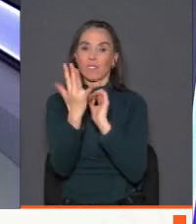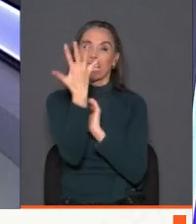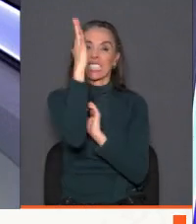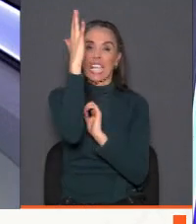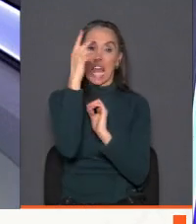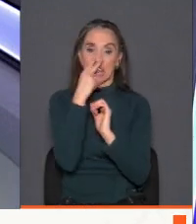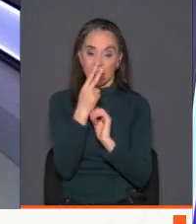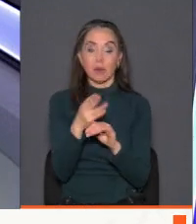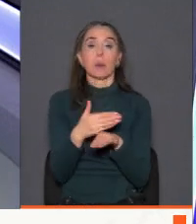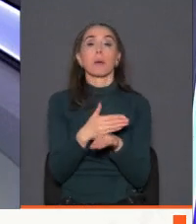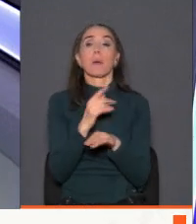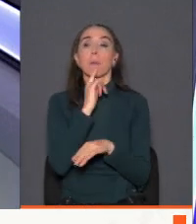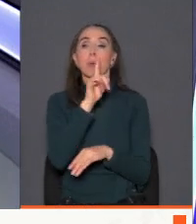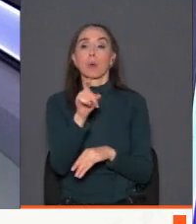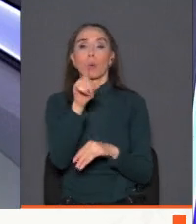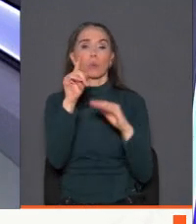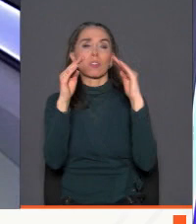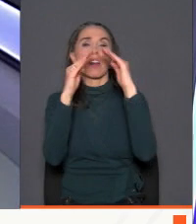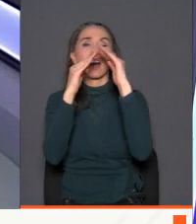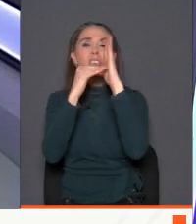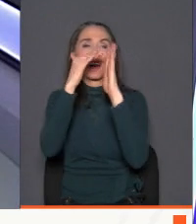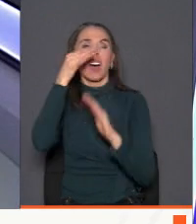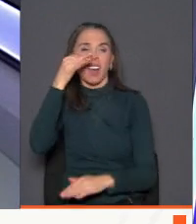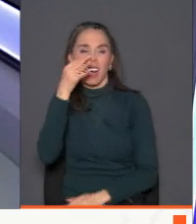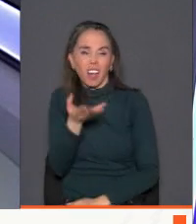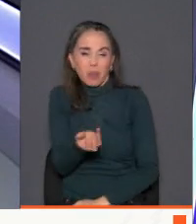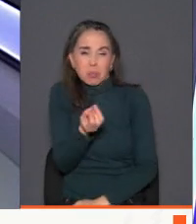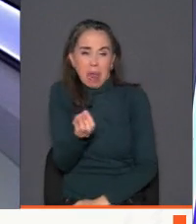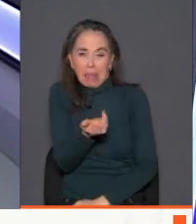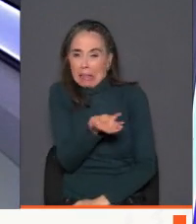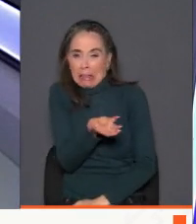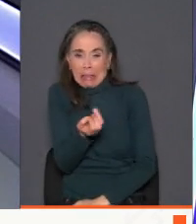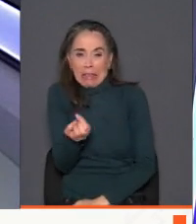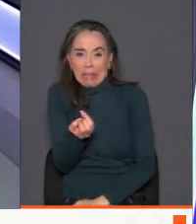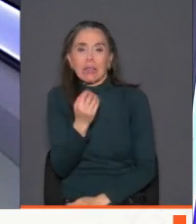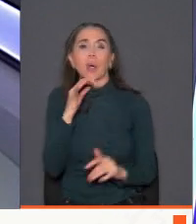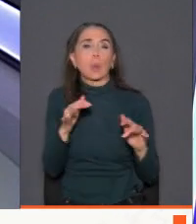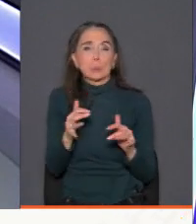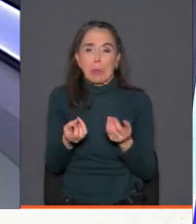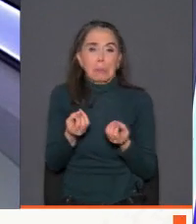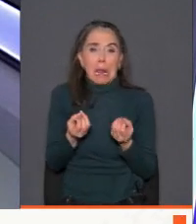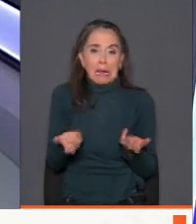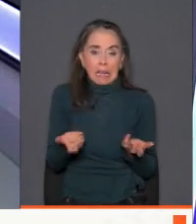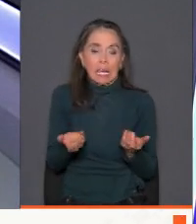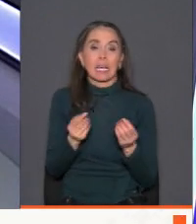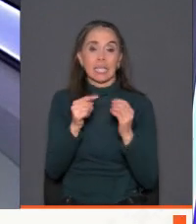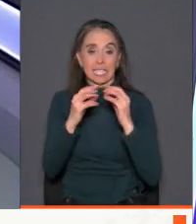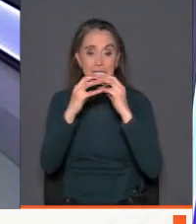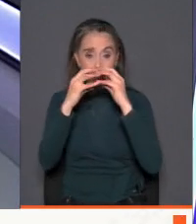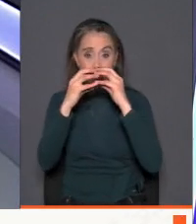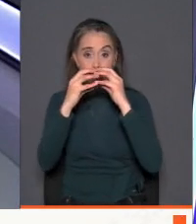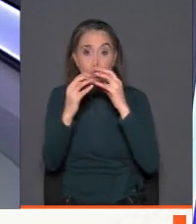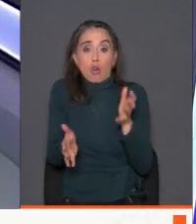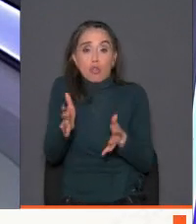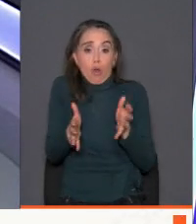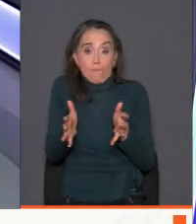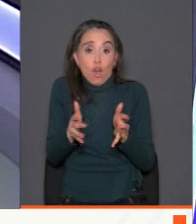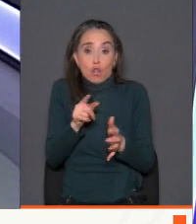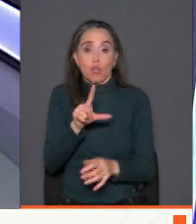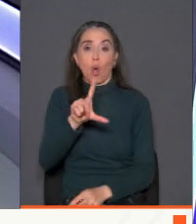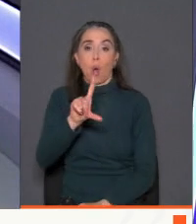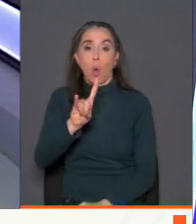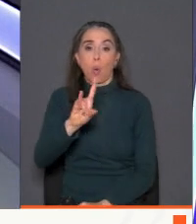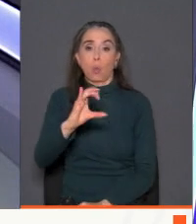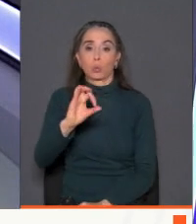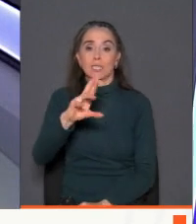al inicio, en su casa se debe estar preguntando, ¿para qué sirven? ¿Para qué se pueden utilizar estas luciérnagas que son luciérnagas robóticas? Sí, bueno,